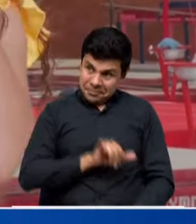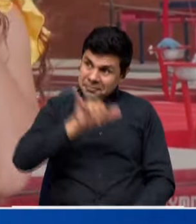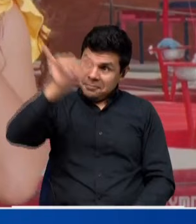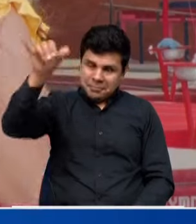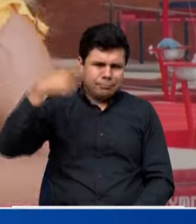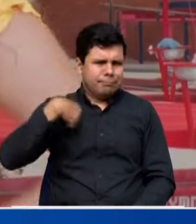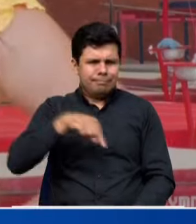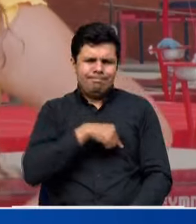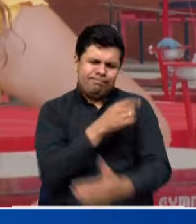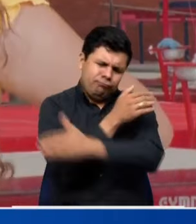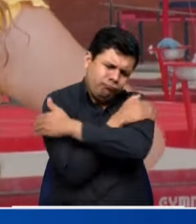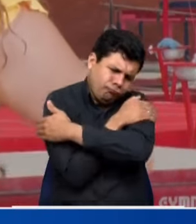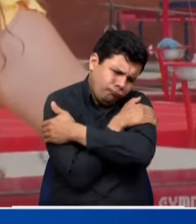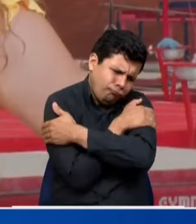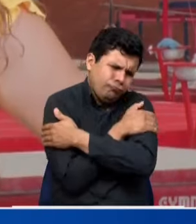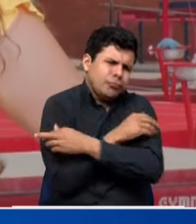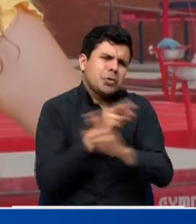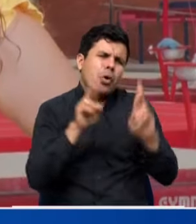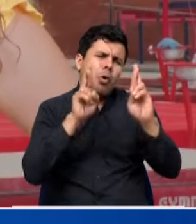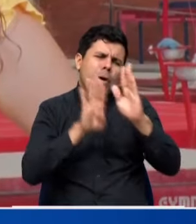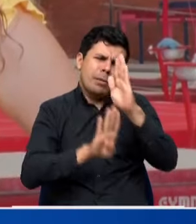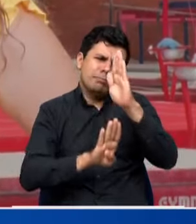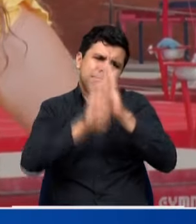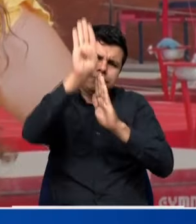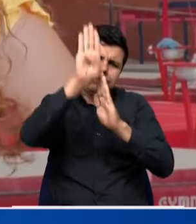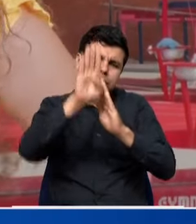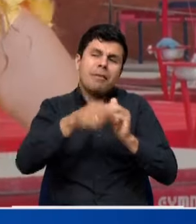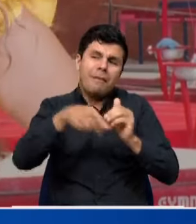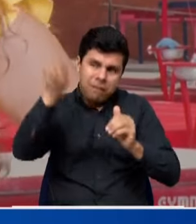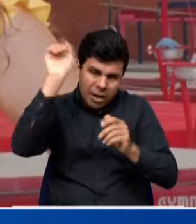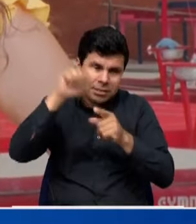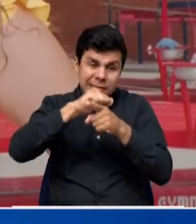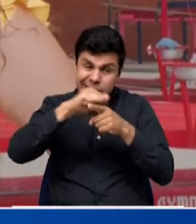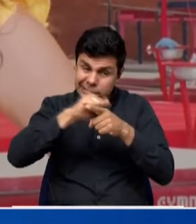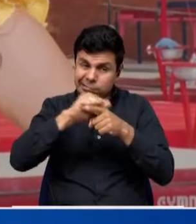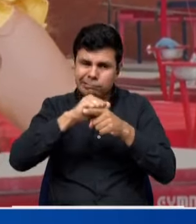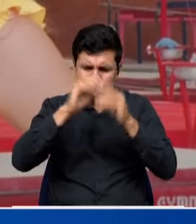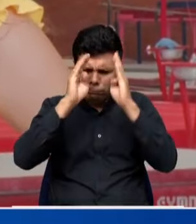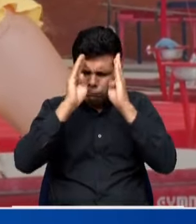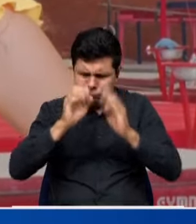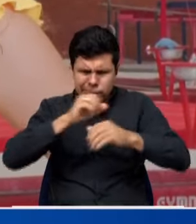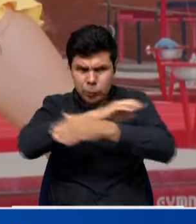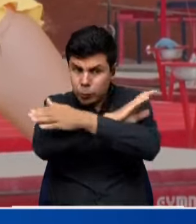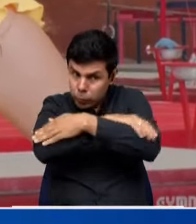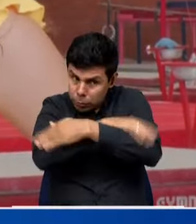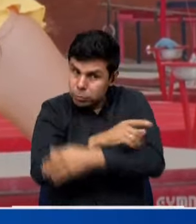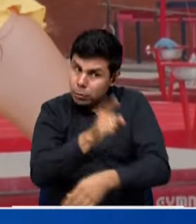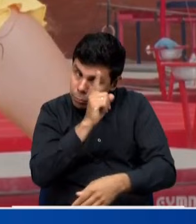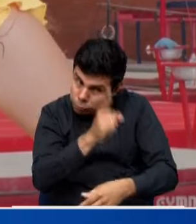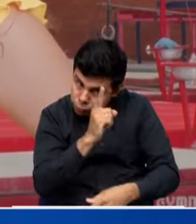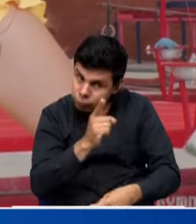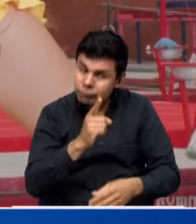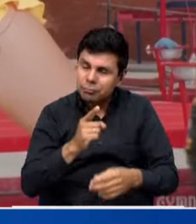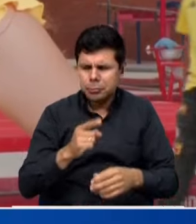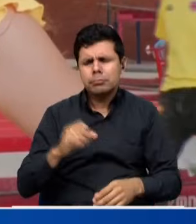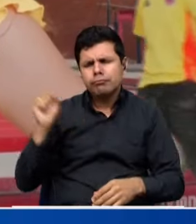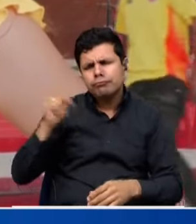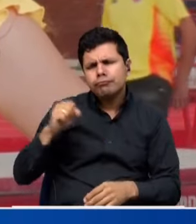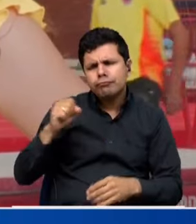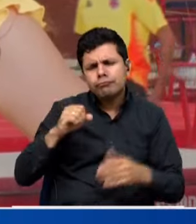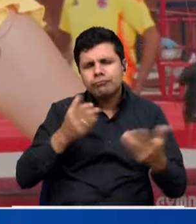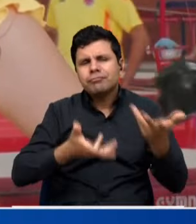deseamos lo mejor, que tuviera éxitos, que entrenara muy fuerte, que estuviera muy concentrado, y pues ese es el fruto